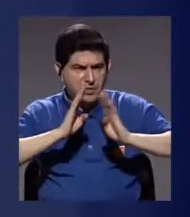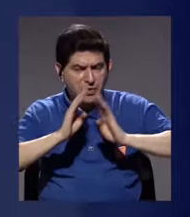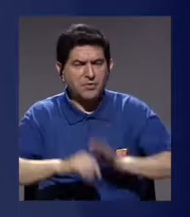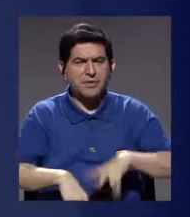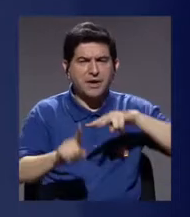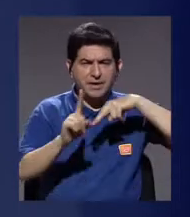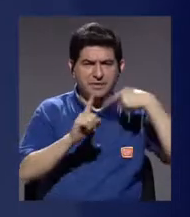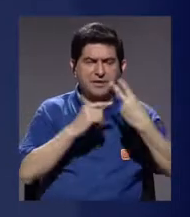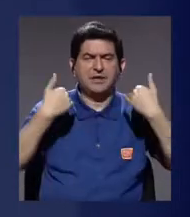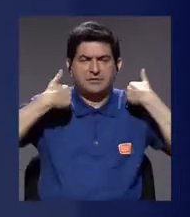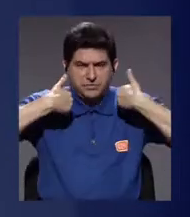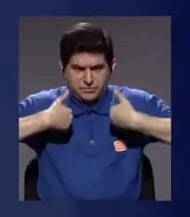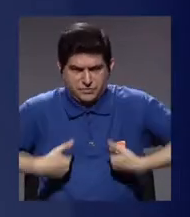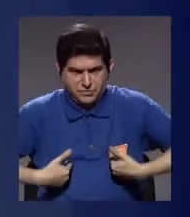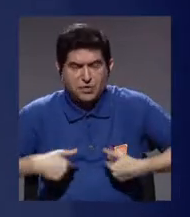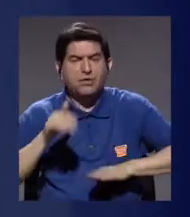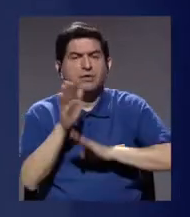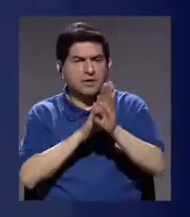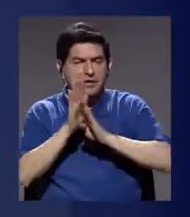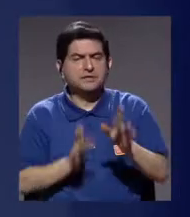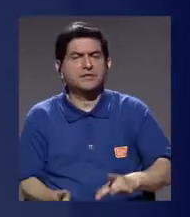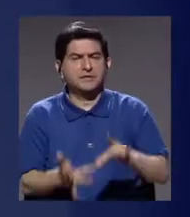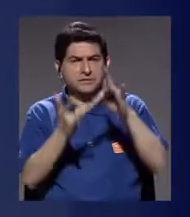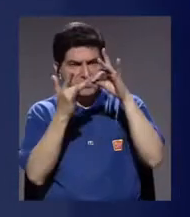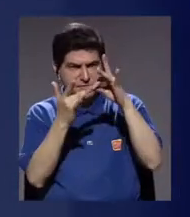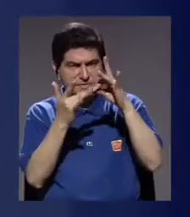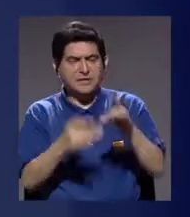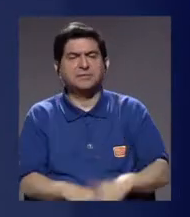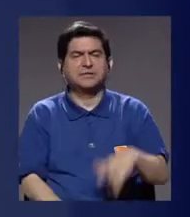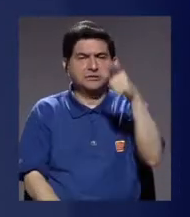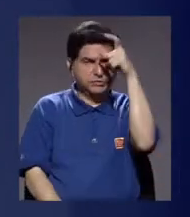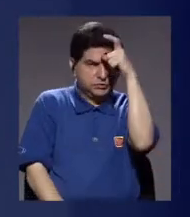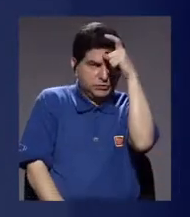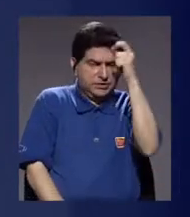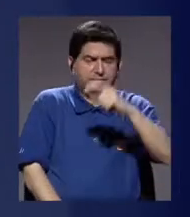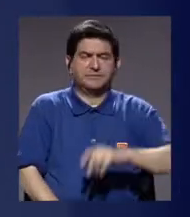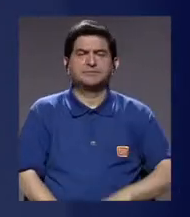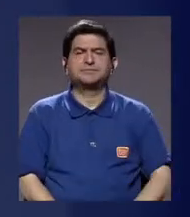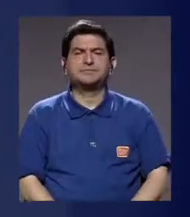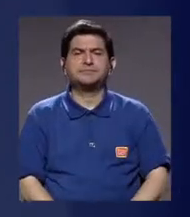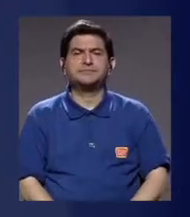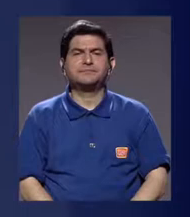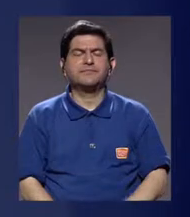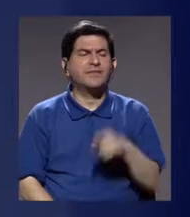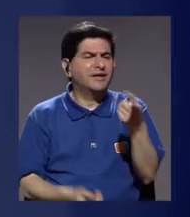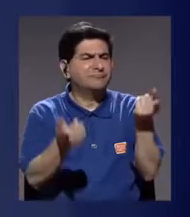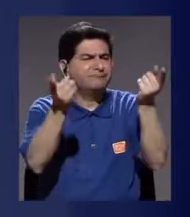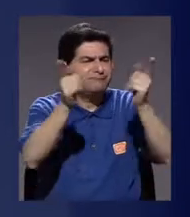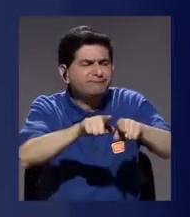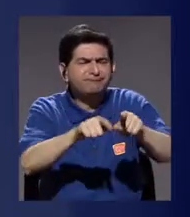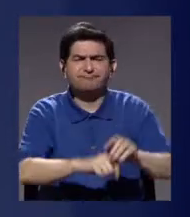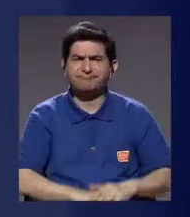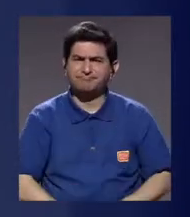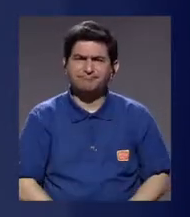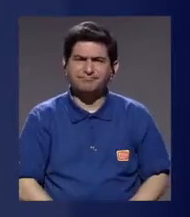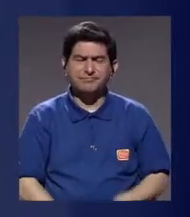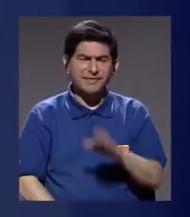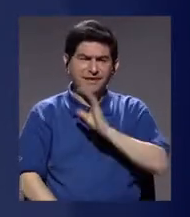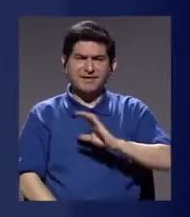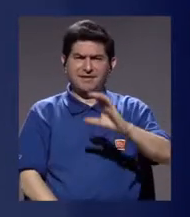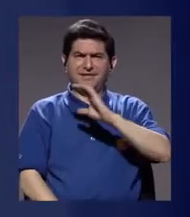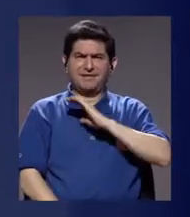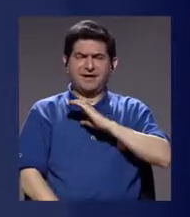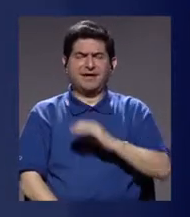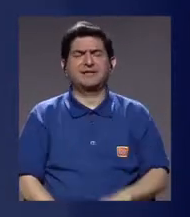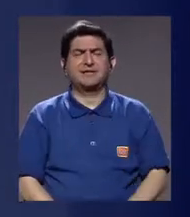esa visión humanitaria que ha desarrollado sobre todo Turquía, y que en este caso en particular inclusive esa